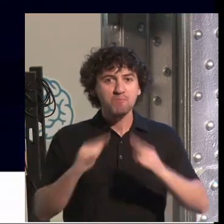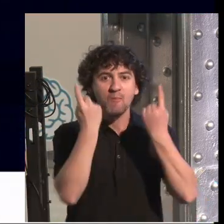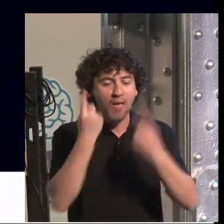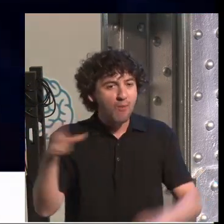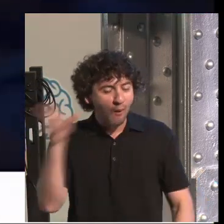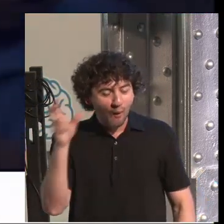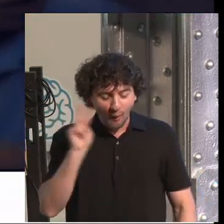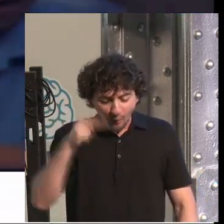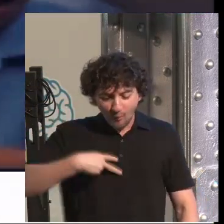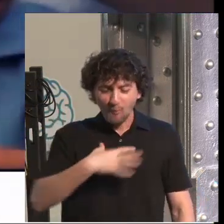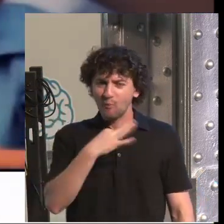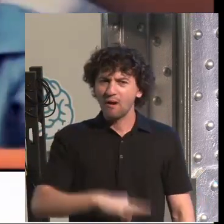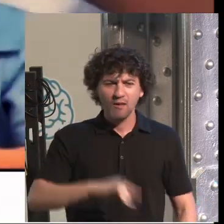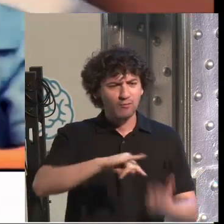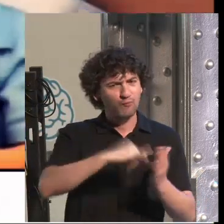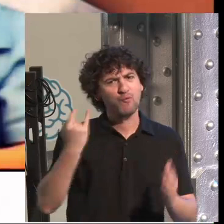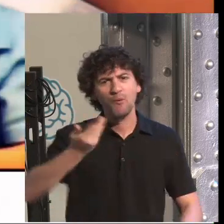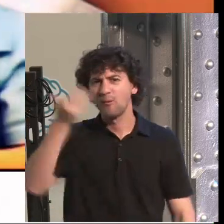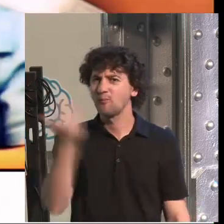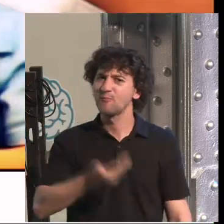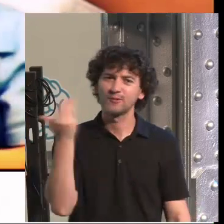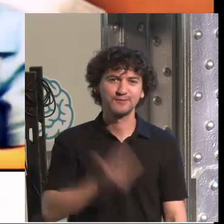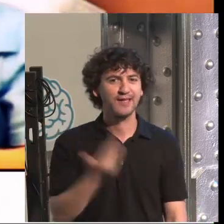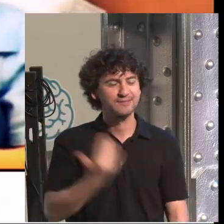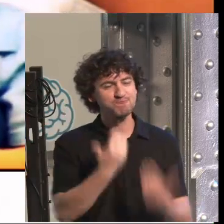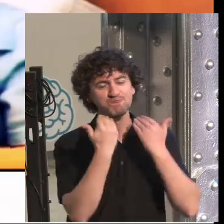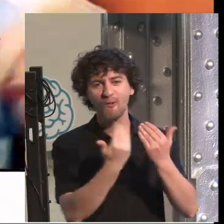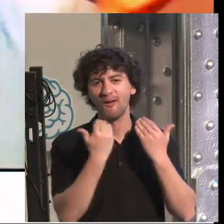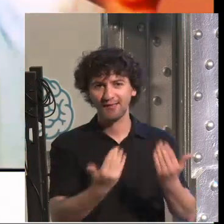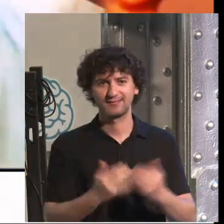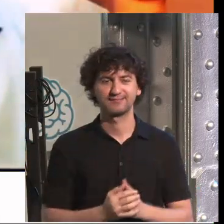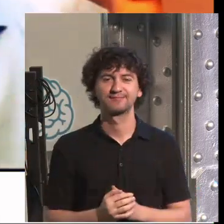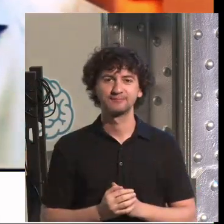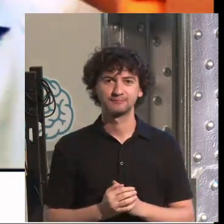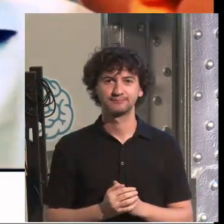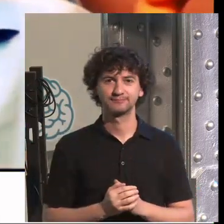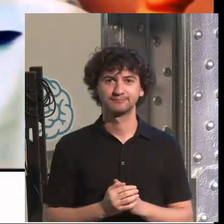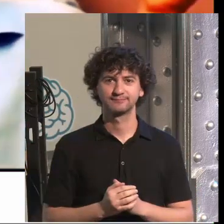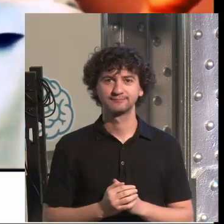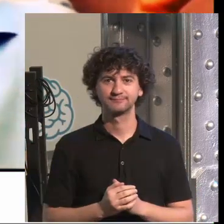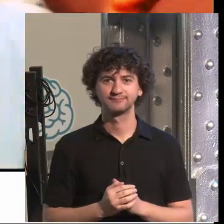Es increíble el valor de la tecnología, ¿no? Que nos permita... Daddy loves you.